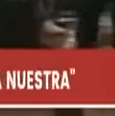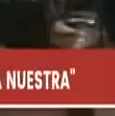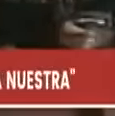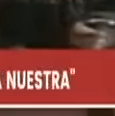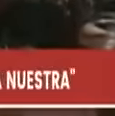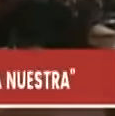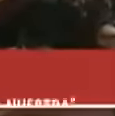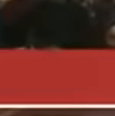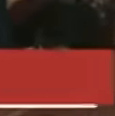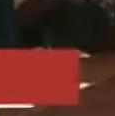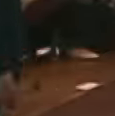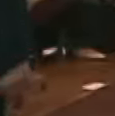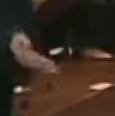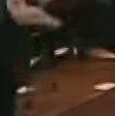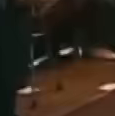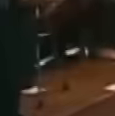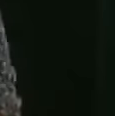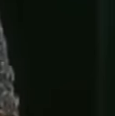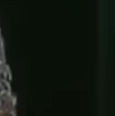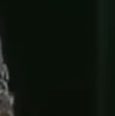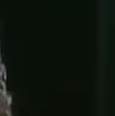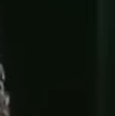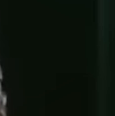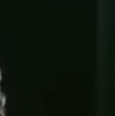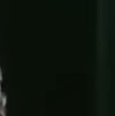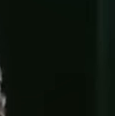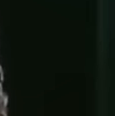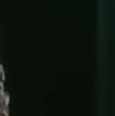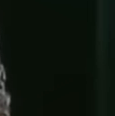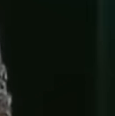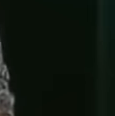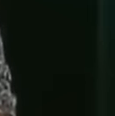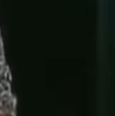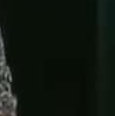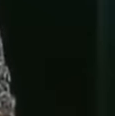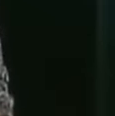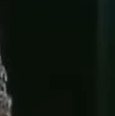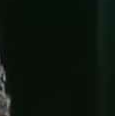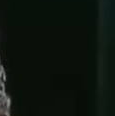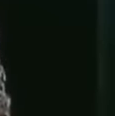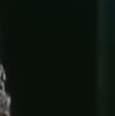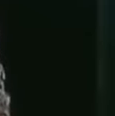información de interés sobre el proceso electoral venezolano. La información es cuando ya retornamos el pase al estudio. Adelante.